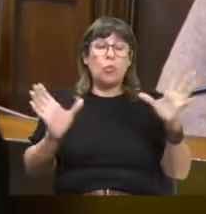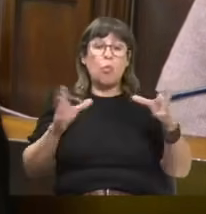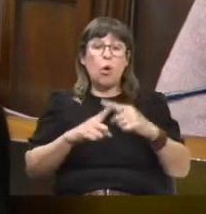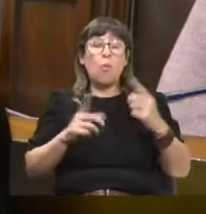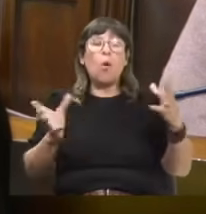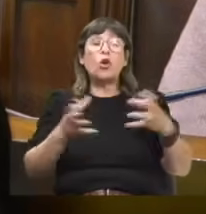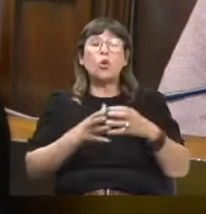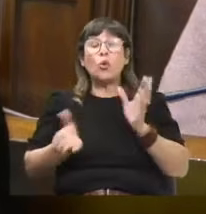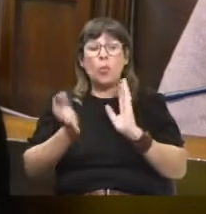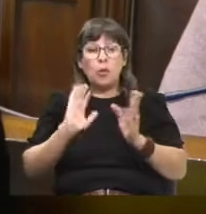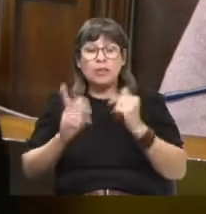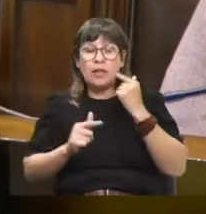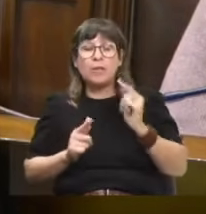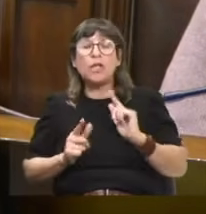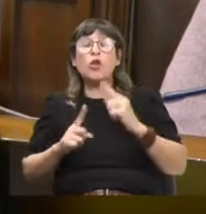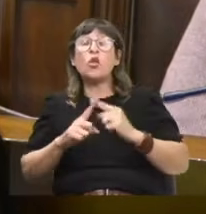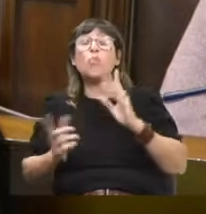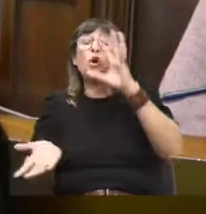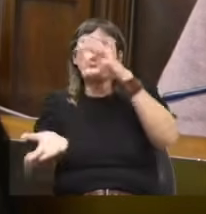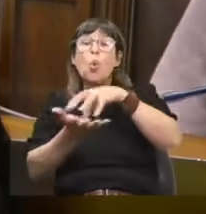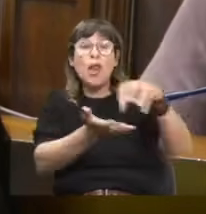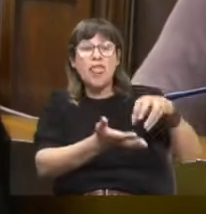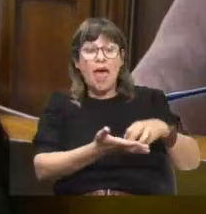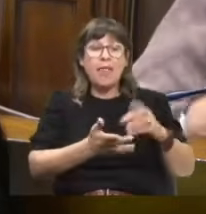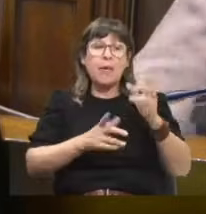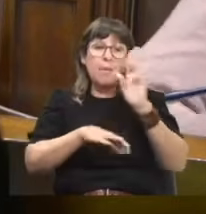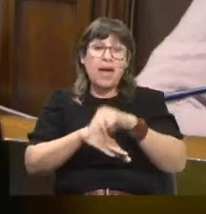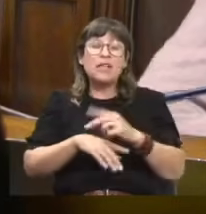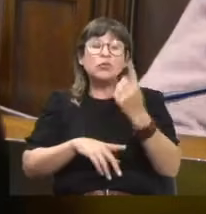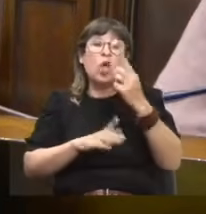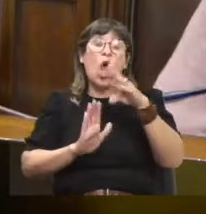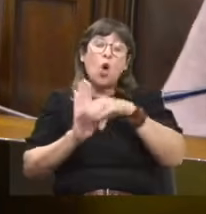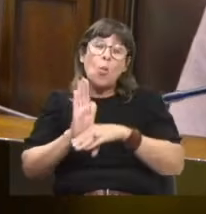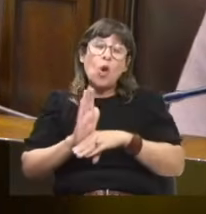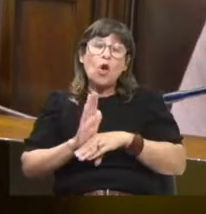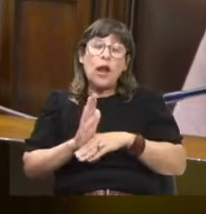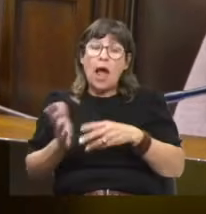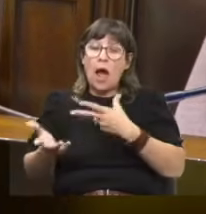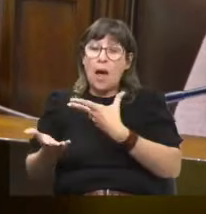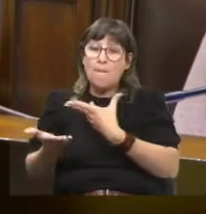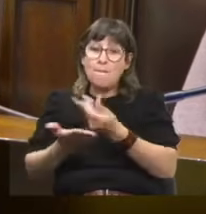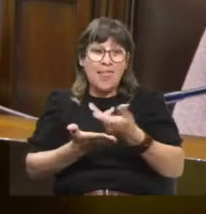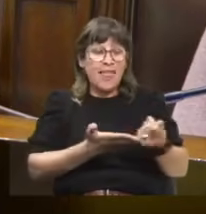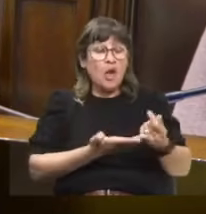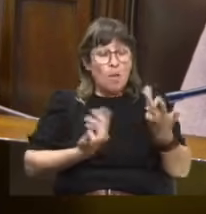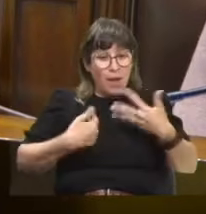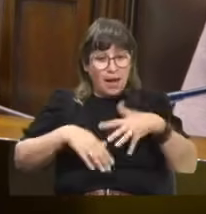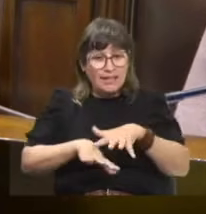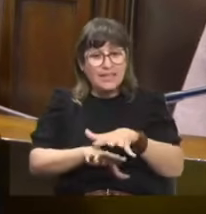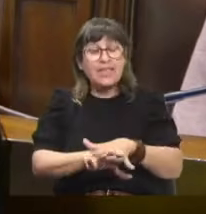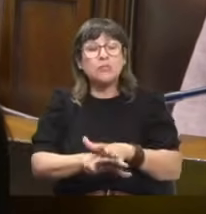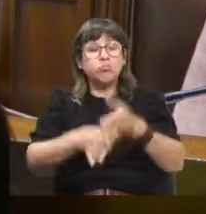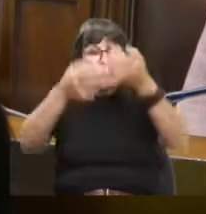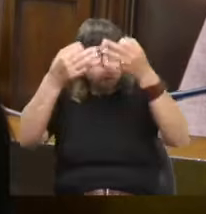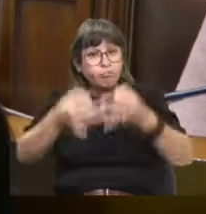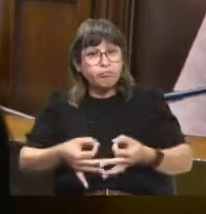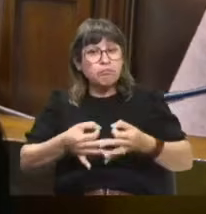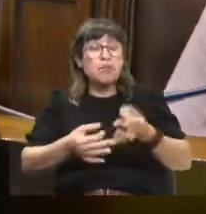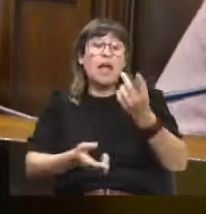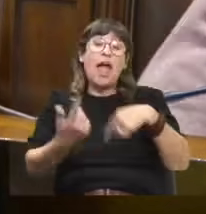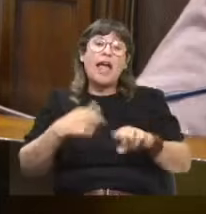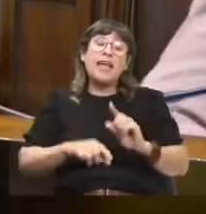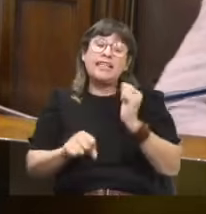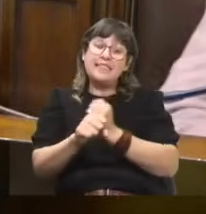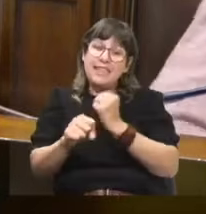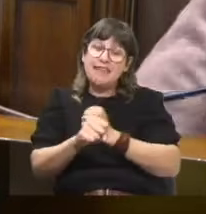unidad ejecutora para implementar un programa de compras integral y eficiente, y se trabajó